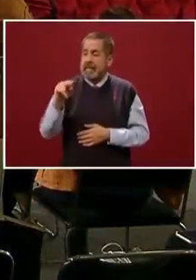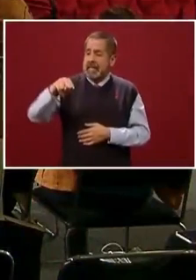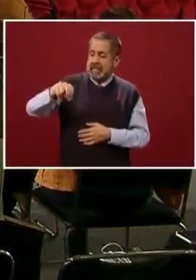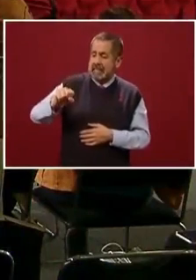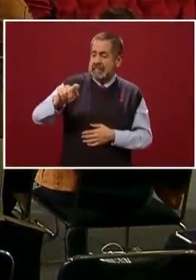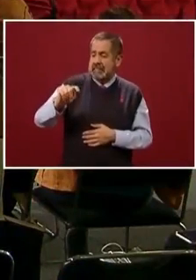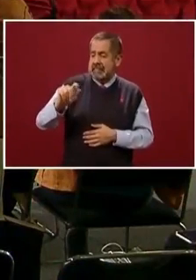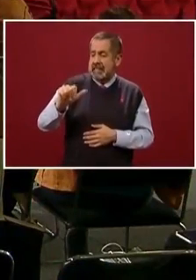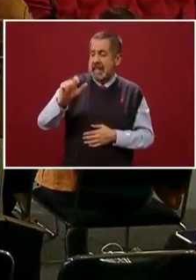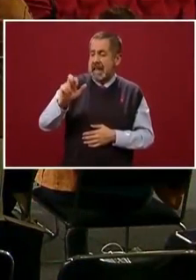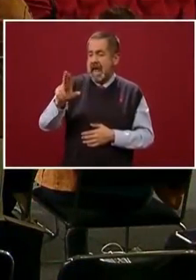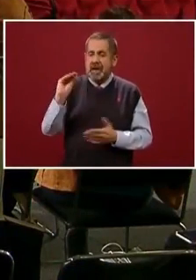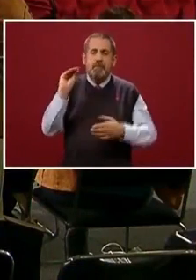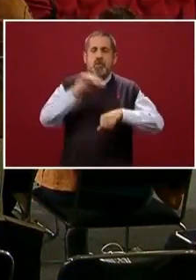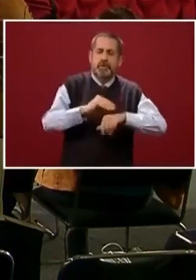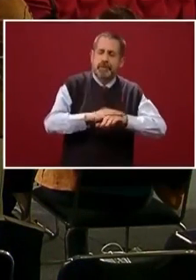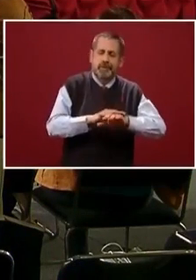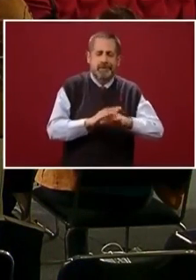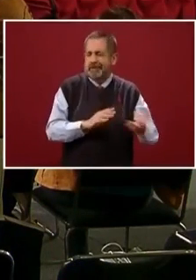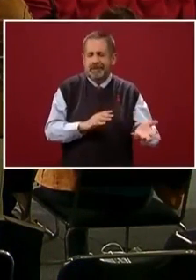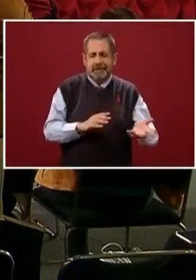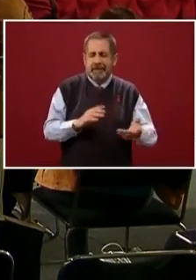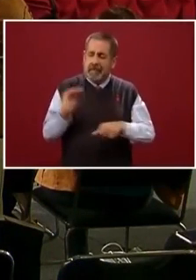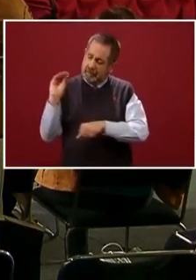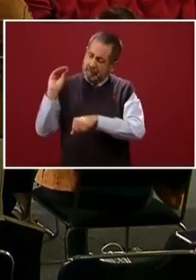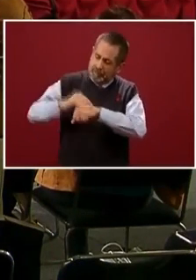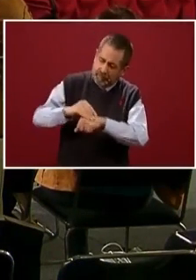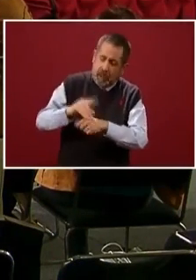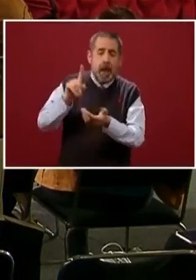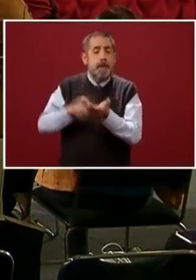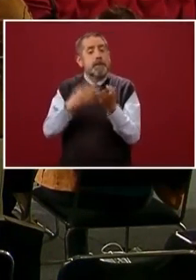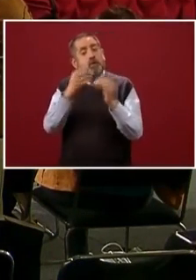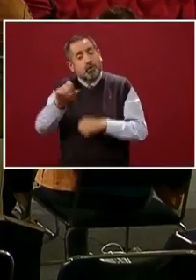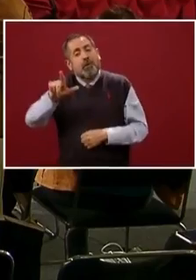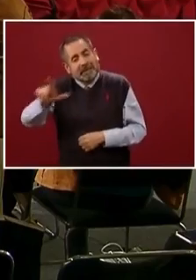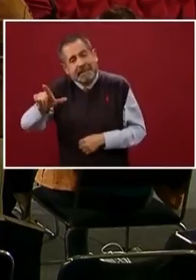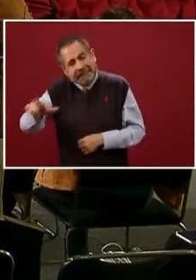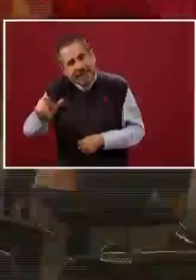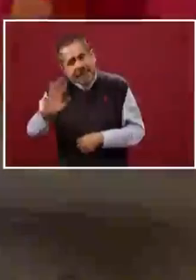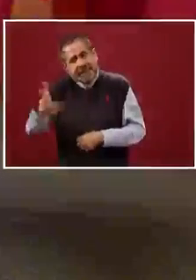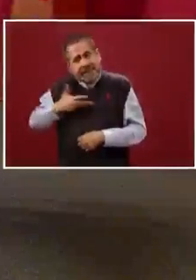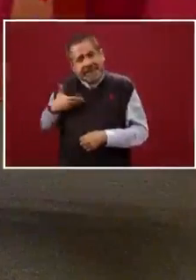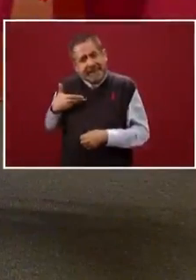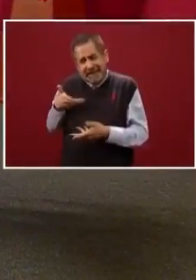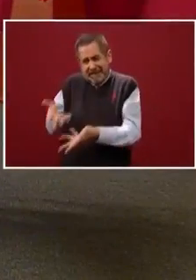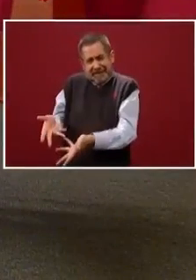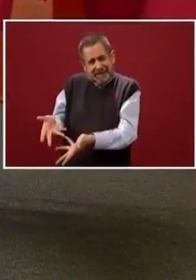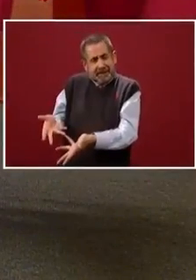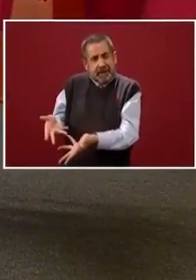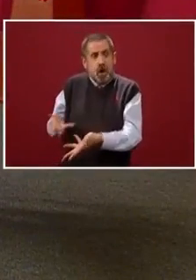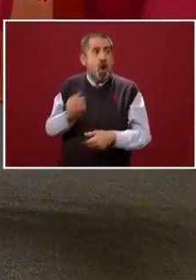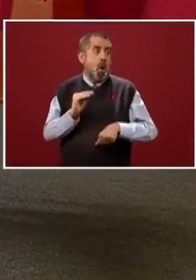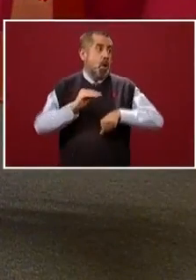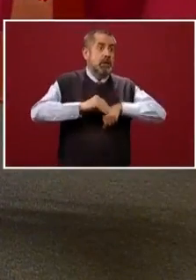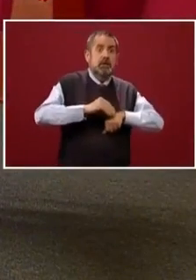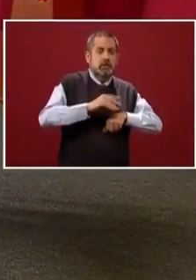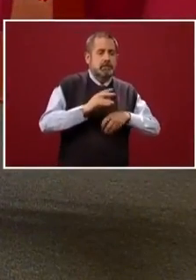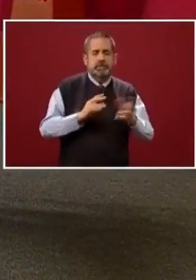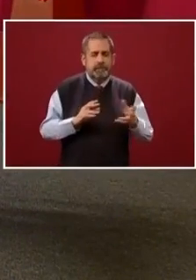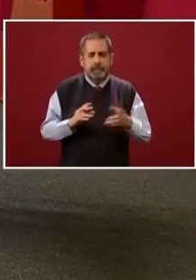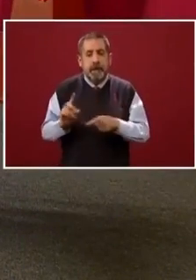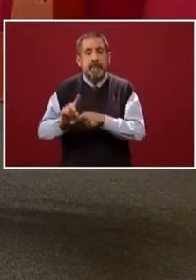se instaló en 1917. Entonces, lo que ocurre, y en la historia del Consejo además, viene